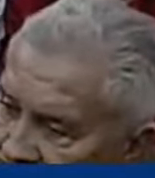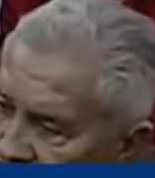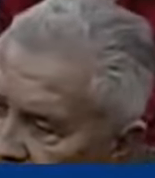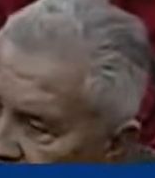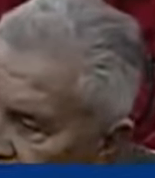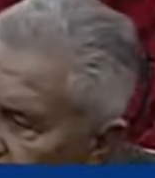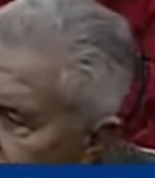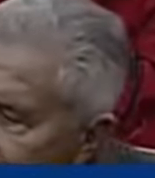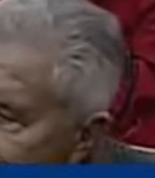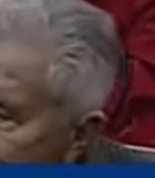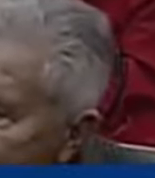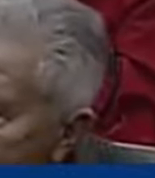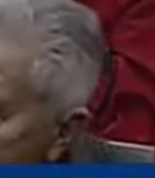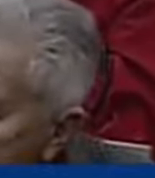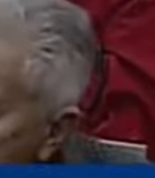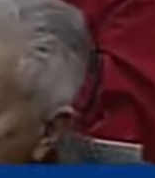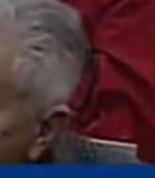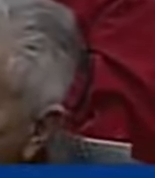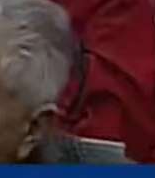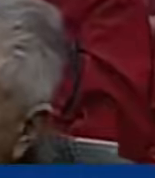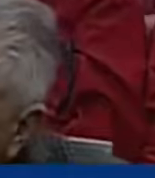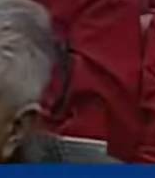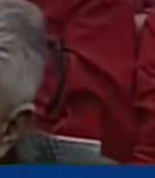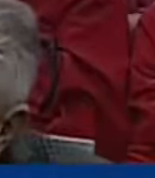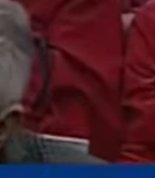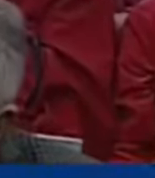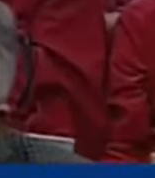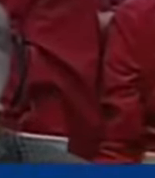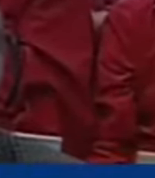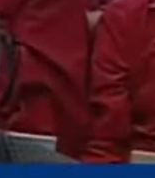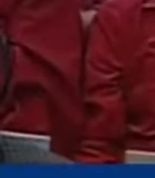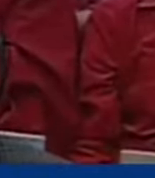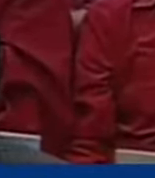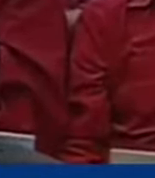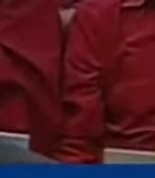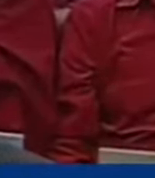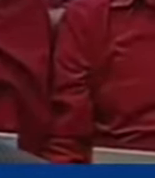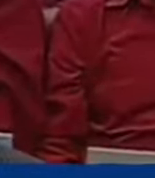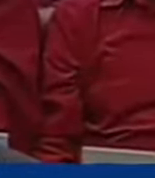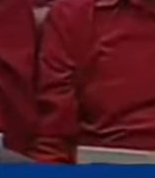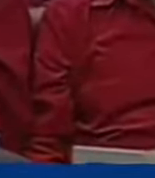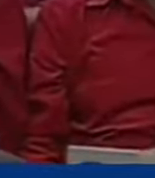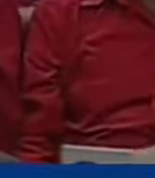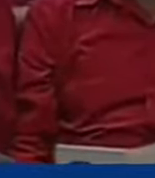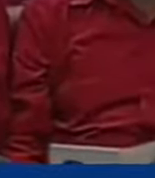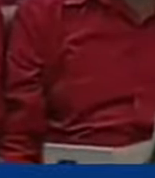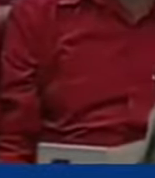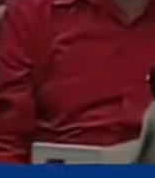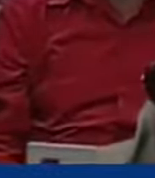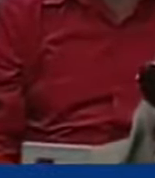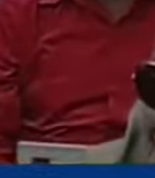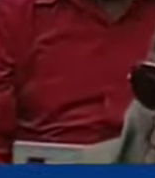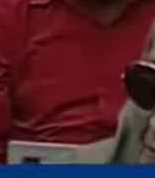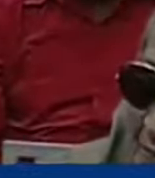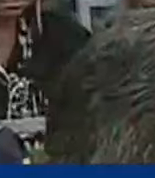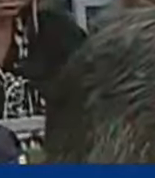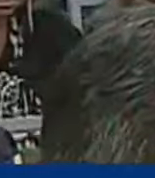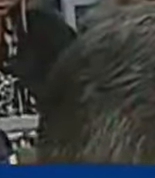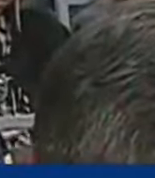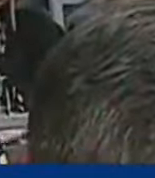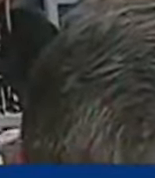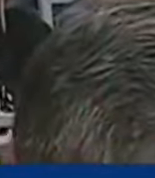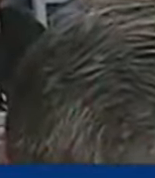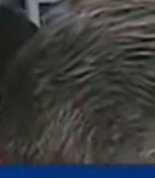tiene hoy por hoy la revolución bolivariana en medio de un ataque sin precedentes.